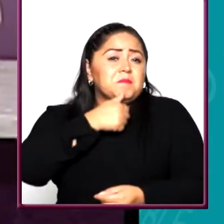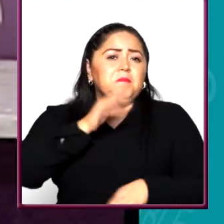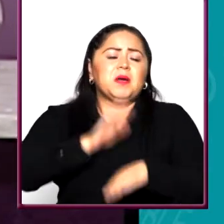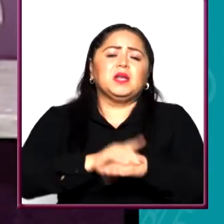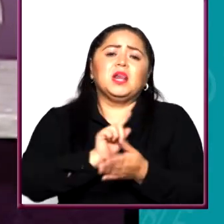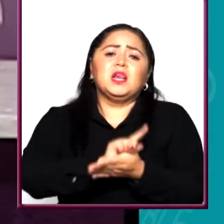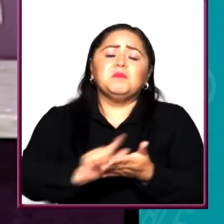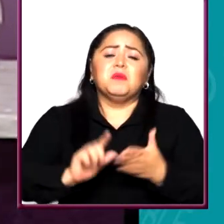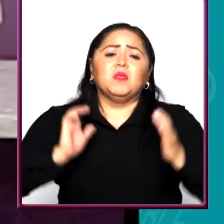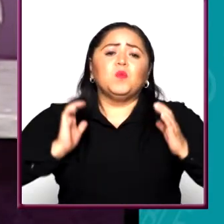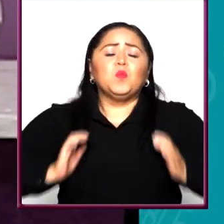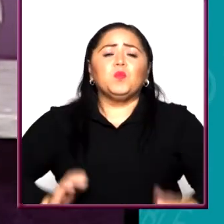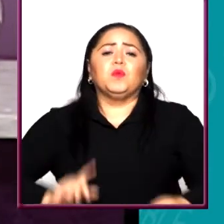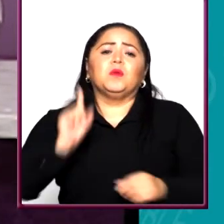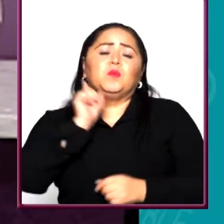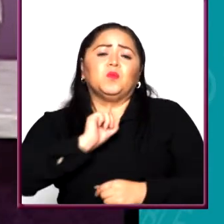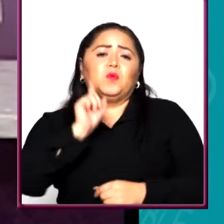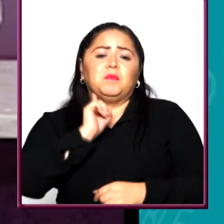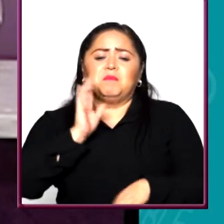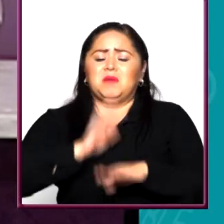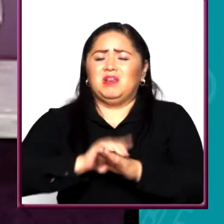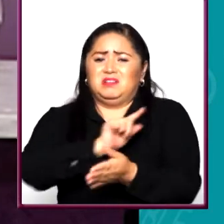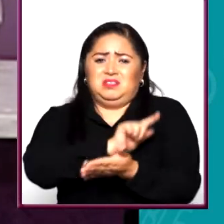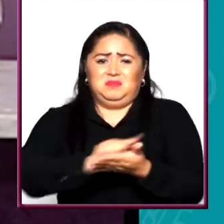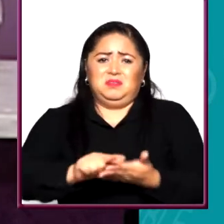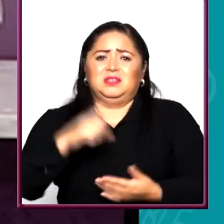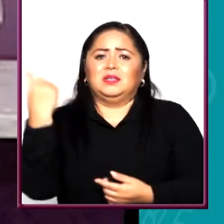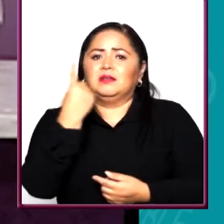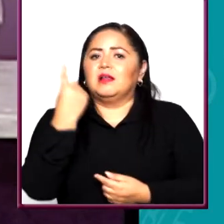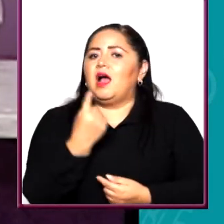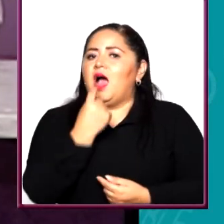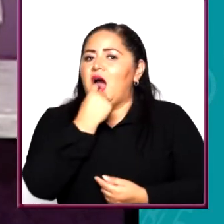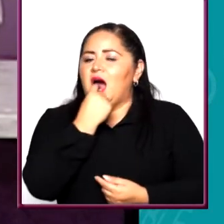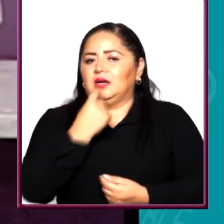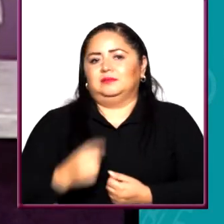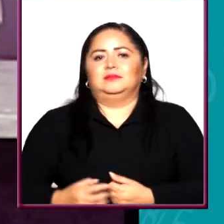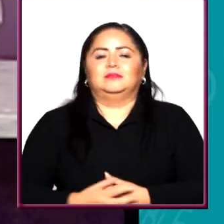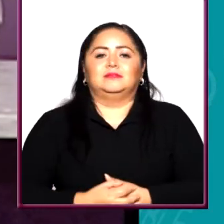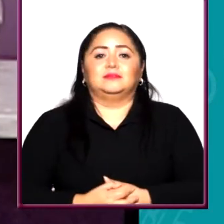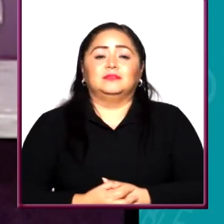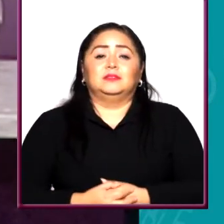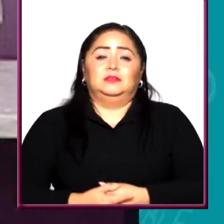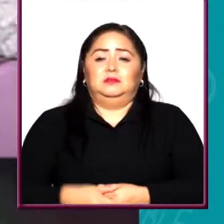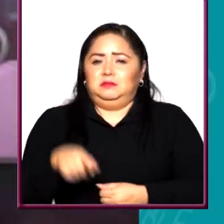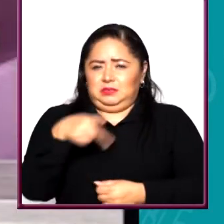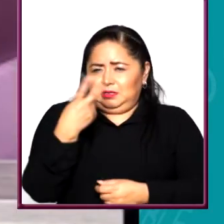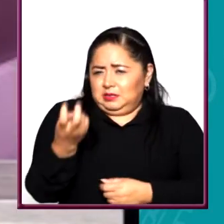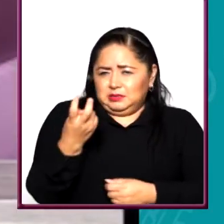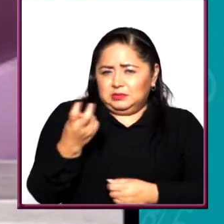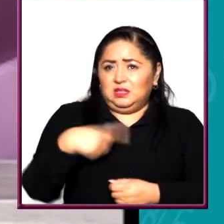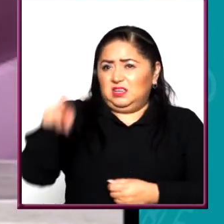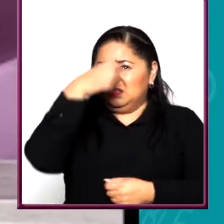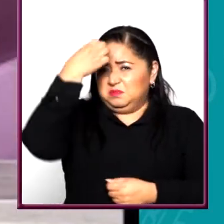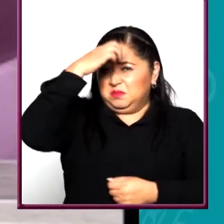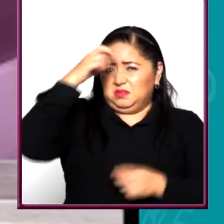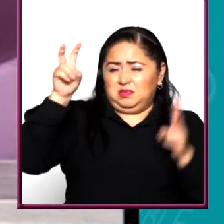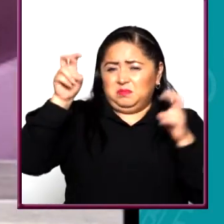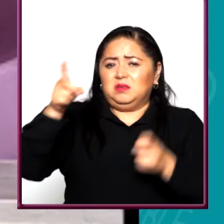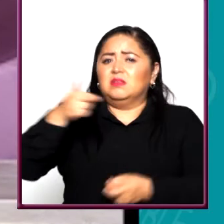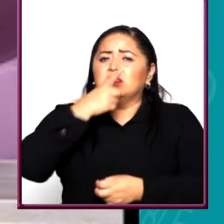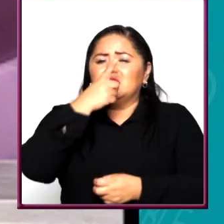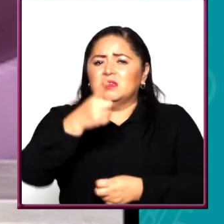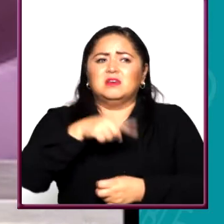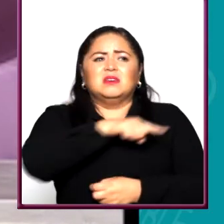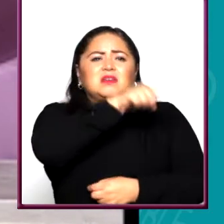comprobado que una vagina sana es la parte más limpia del cuerpo de la mujer. Es más limpia que la boca. Por si esto fuera